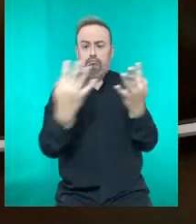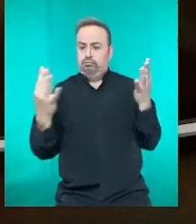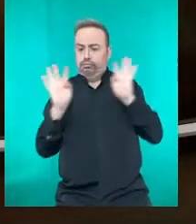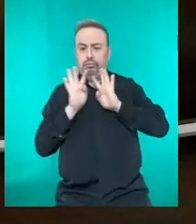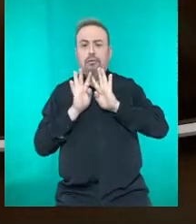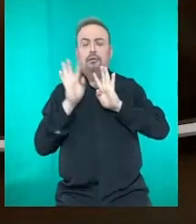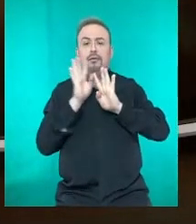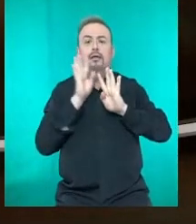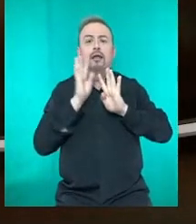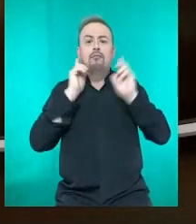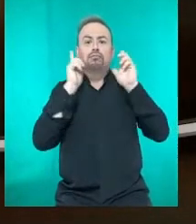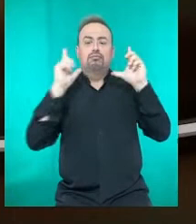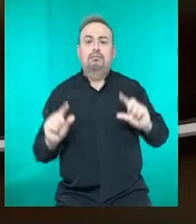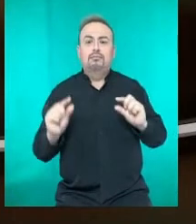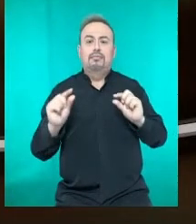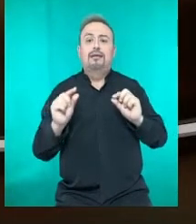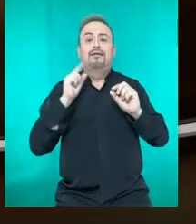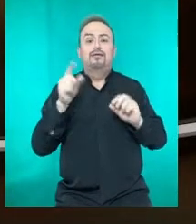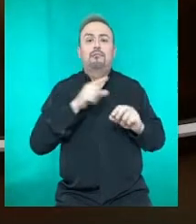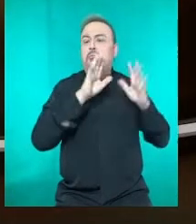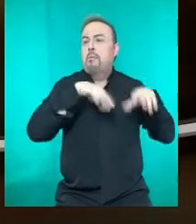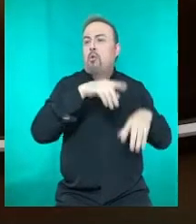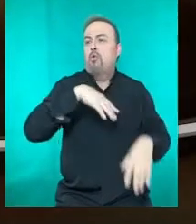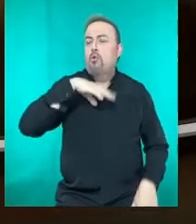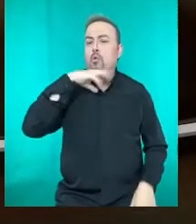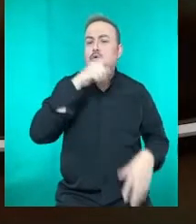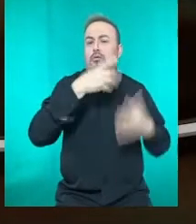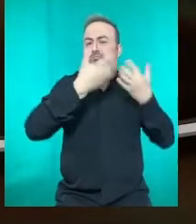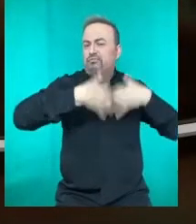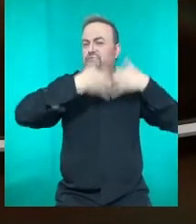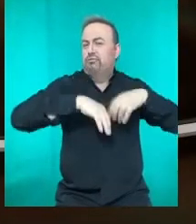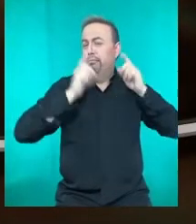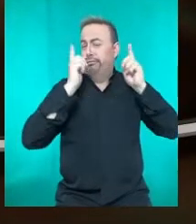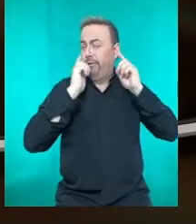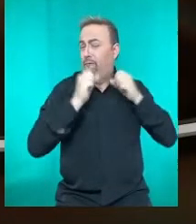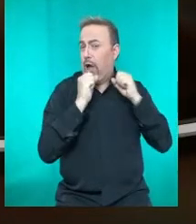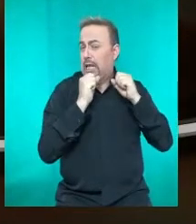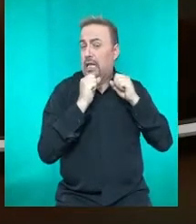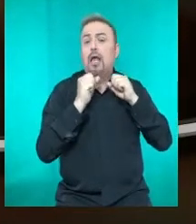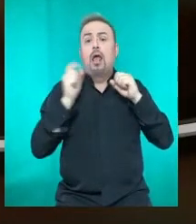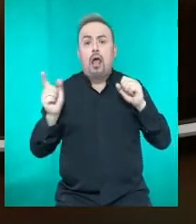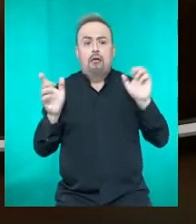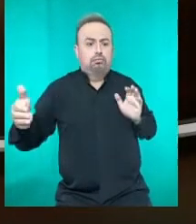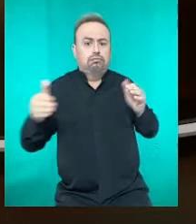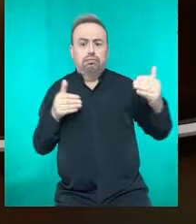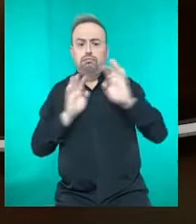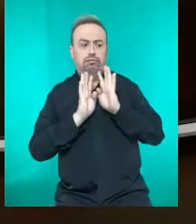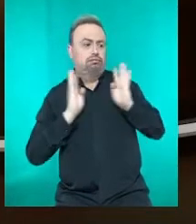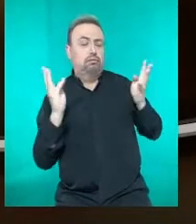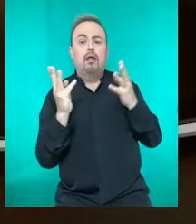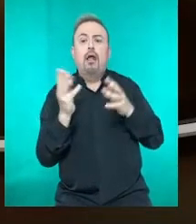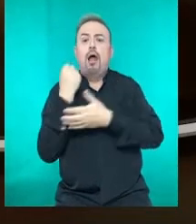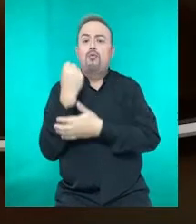Por el propio uso de la maquinaria. Una de las distintas aplicaciones que tiene es la instalación de estas barreras acústicas en carreteras o autopistas